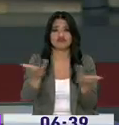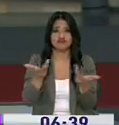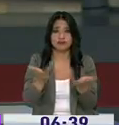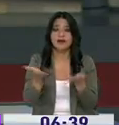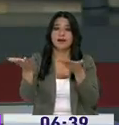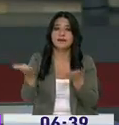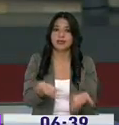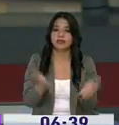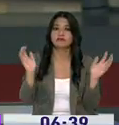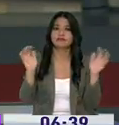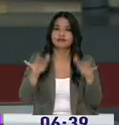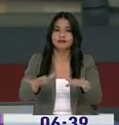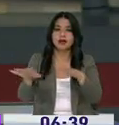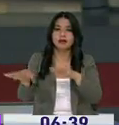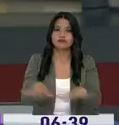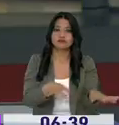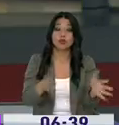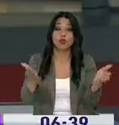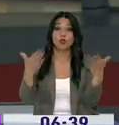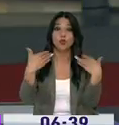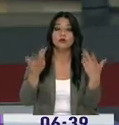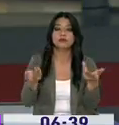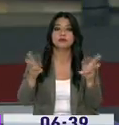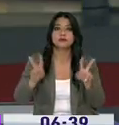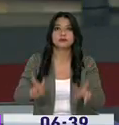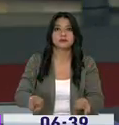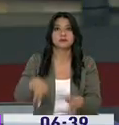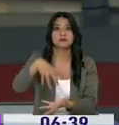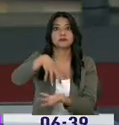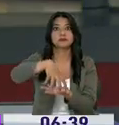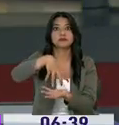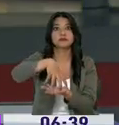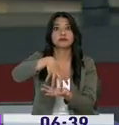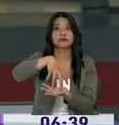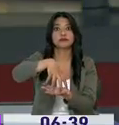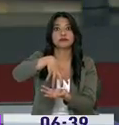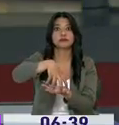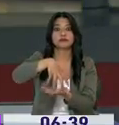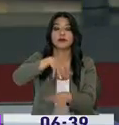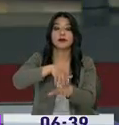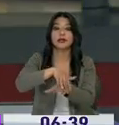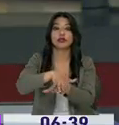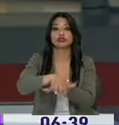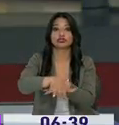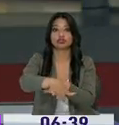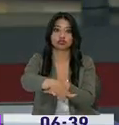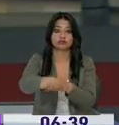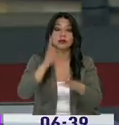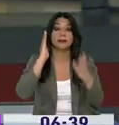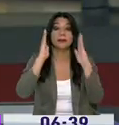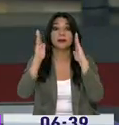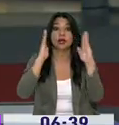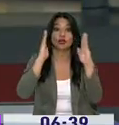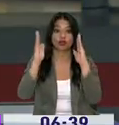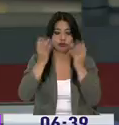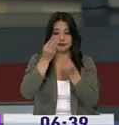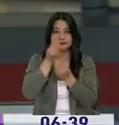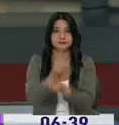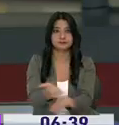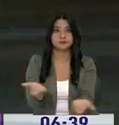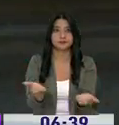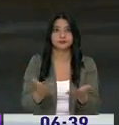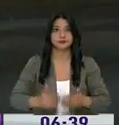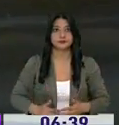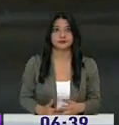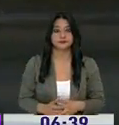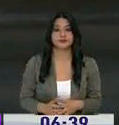eventos masivos, tanto en Guayaquil como en la provincia de Los Ríos, allá en Babahoyo. Le contamos.